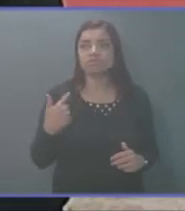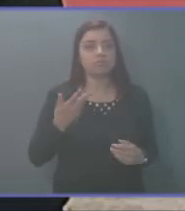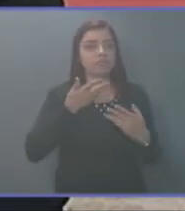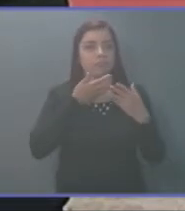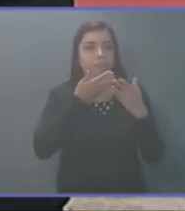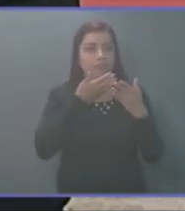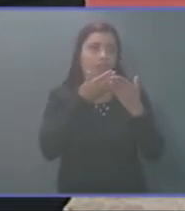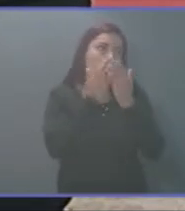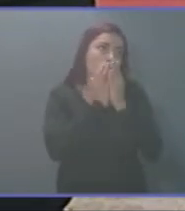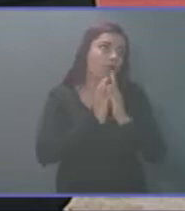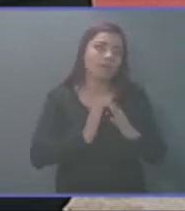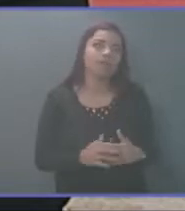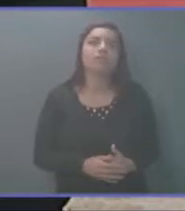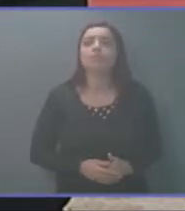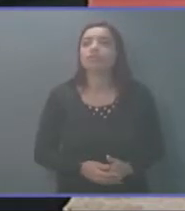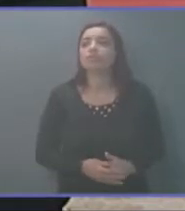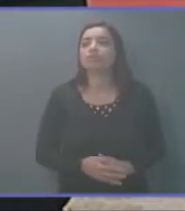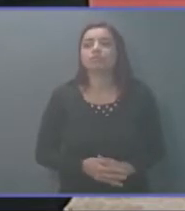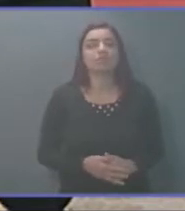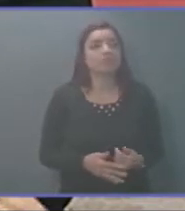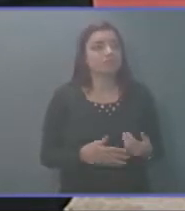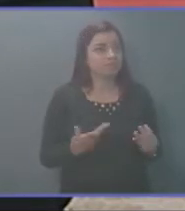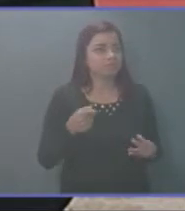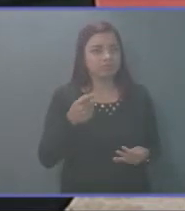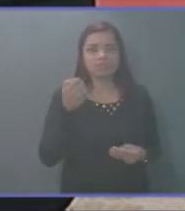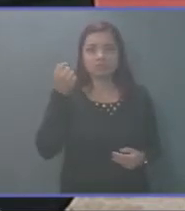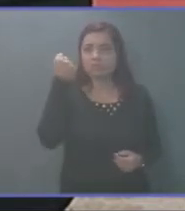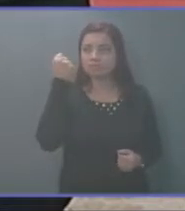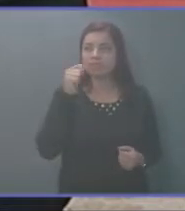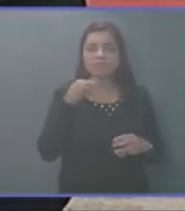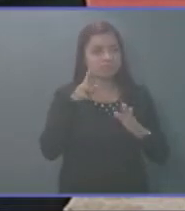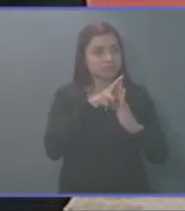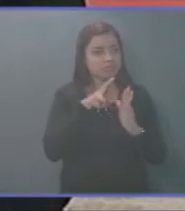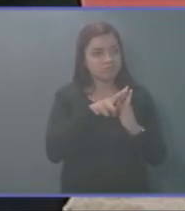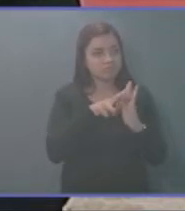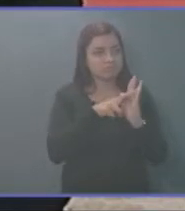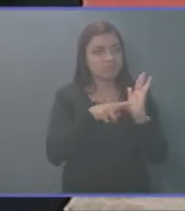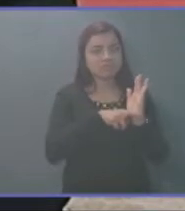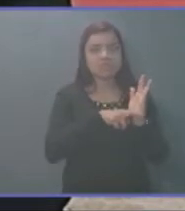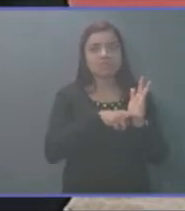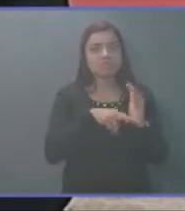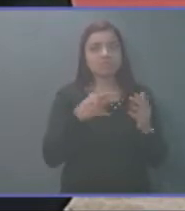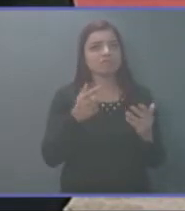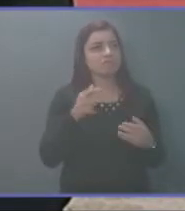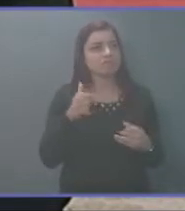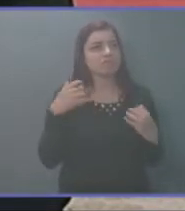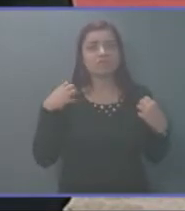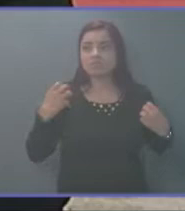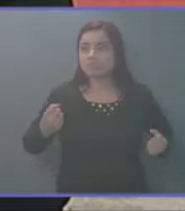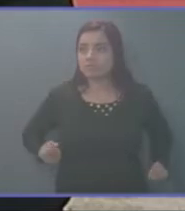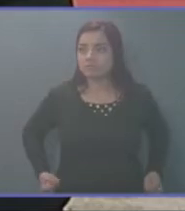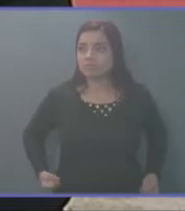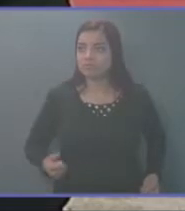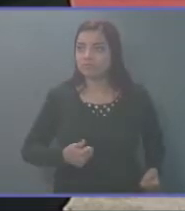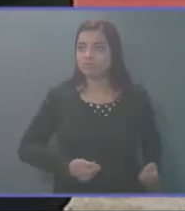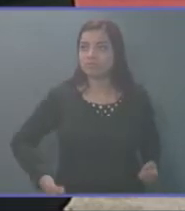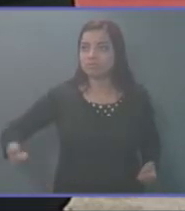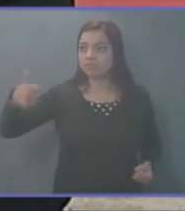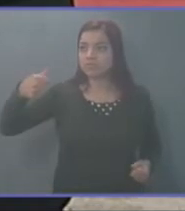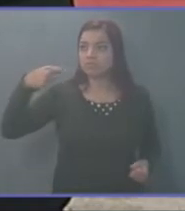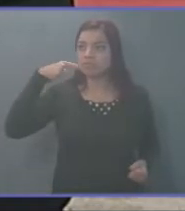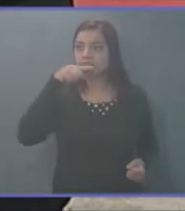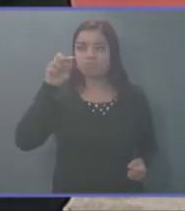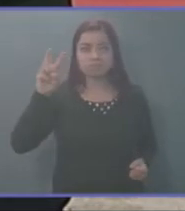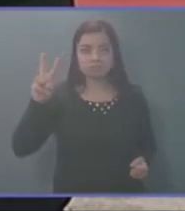agua. Entonces, eso es bien importante. El reglamento lo emitió el Ejecutivo del Gobierno del